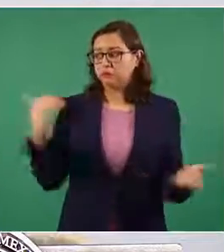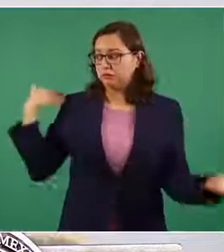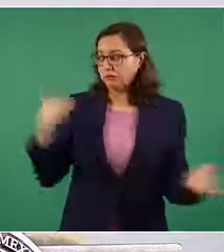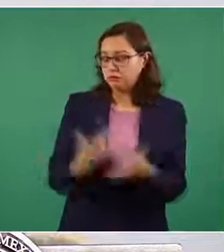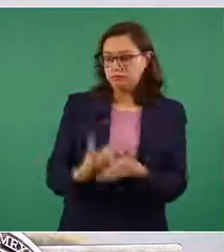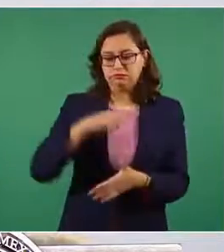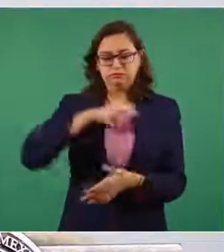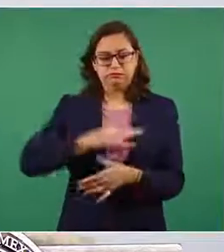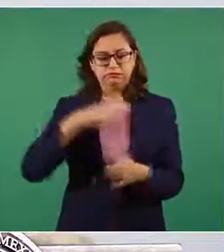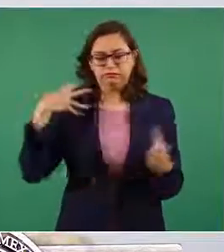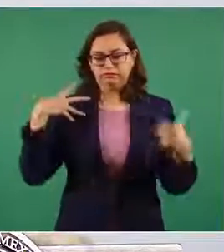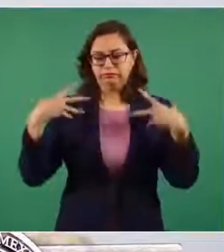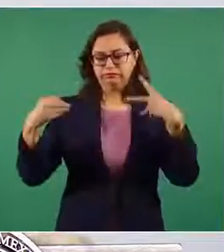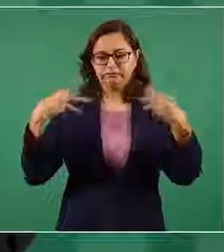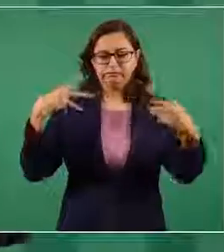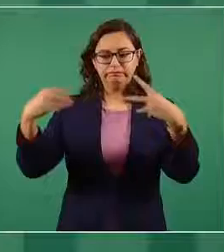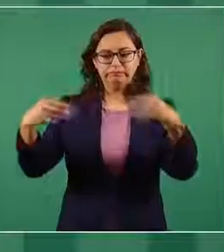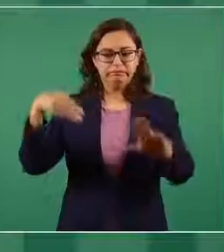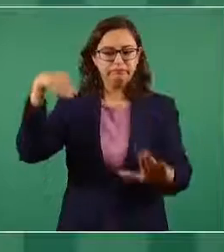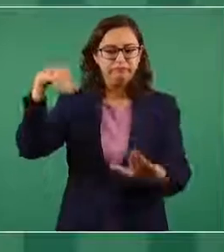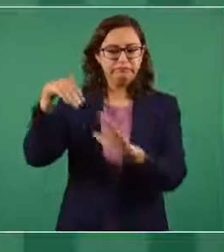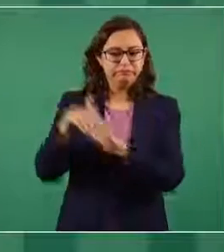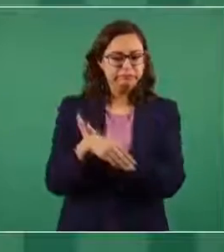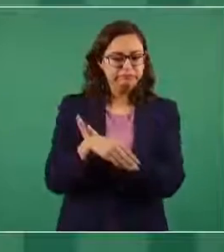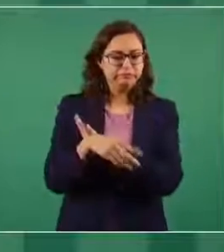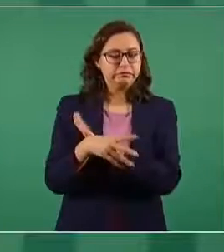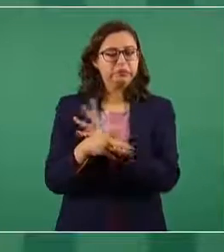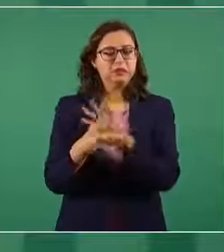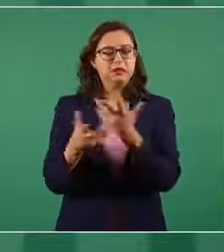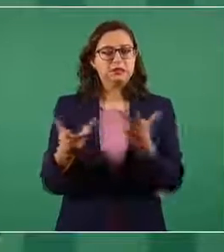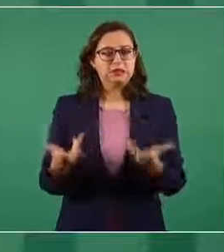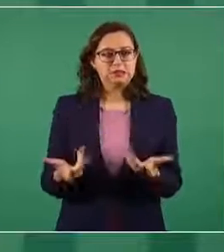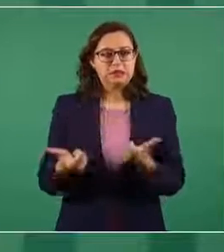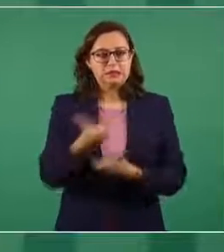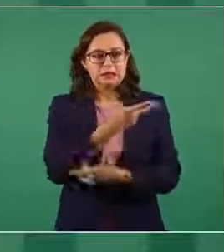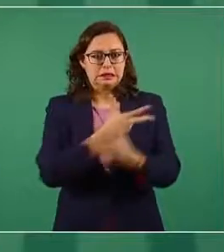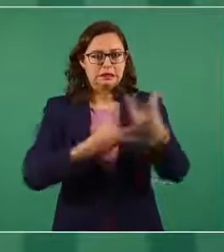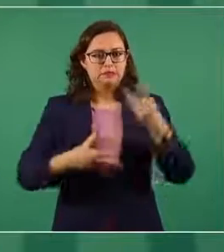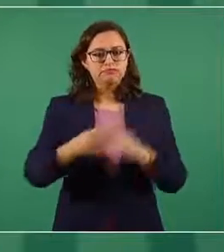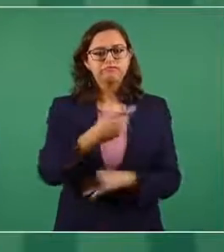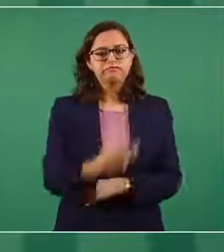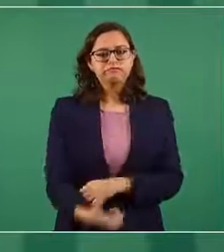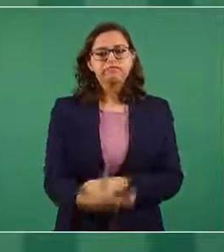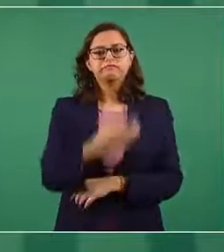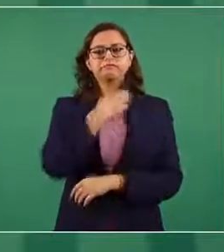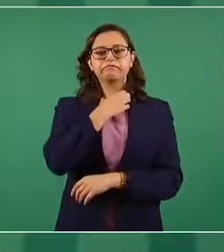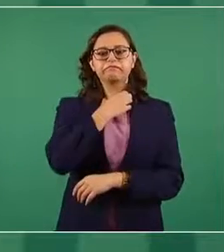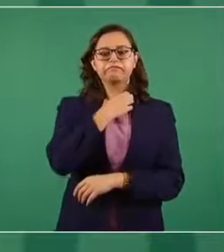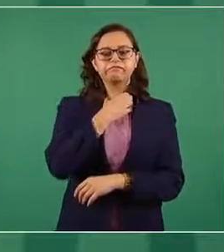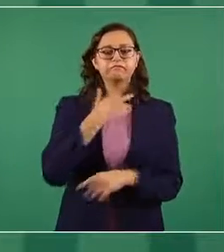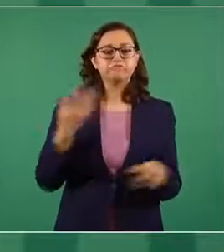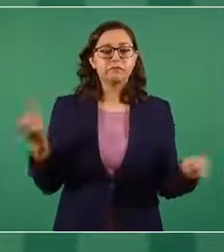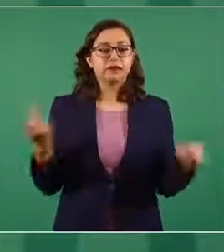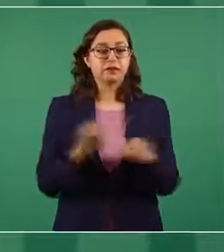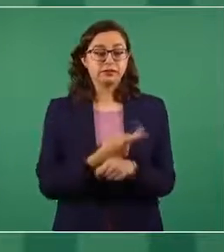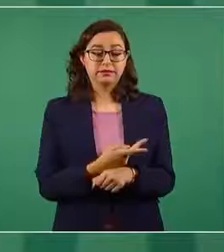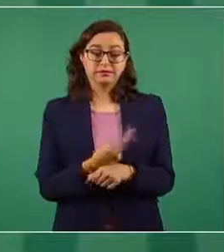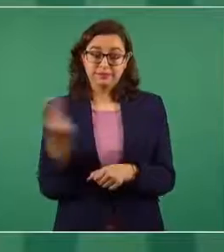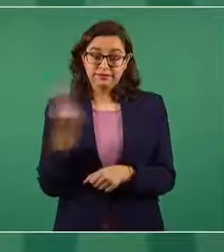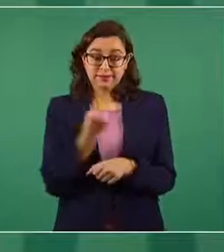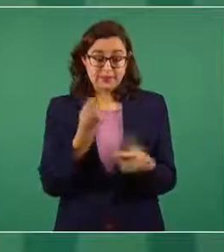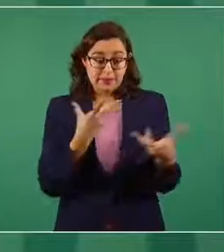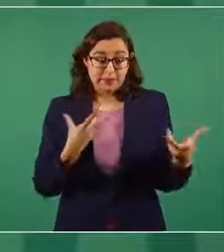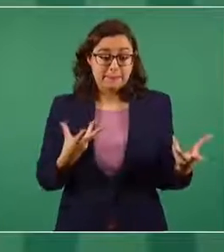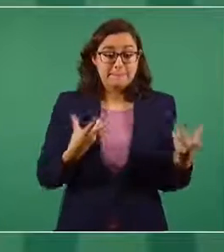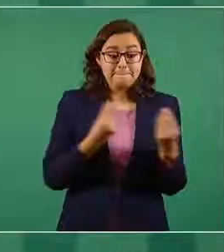o si no ha terminado la pandemia, pues cuando estemos saliendo de la pandemia por merced a la vacunación. Entonces,